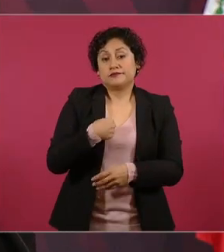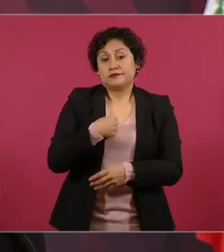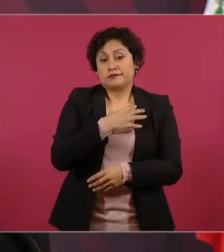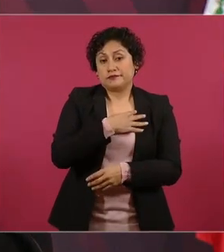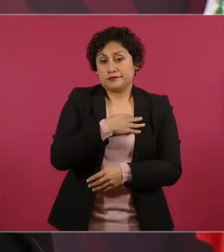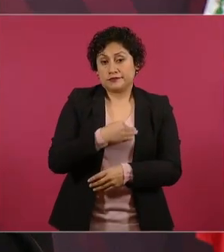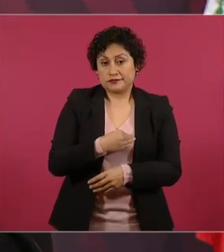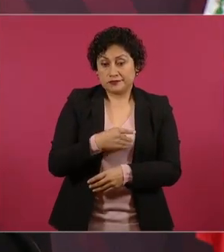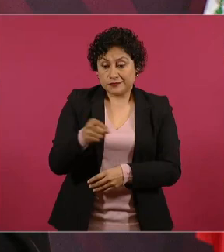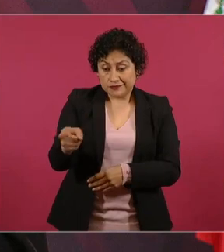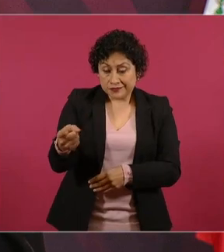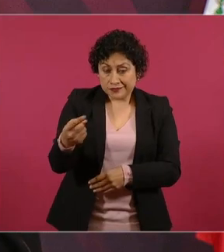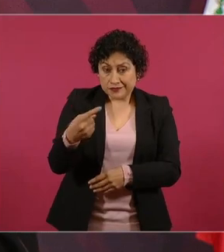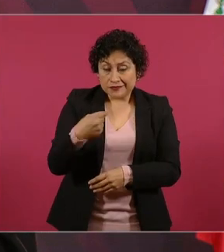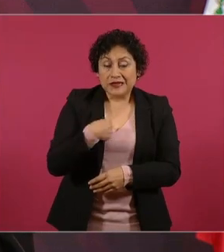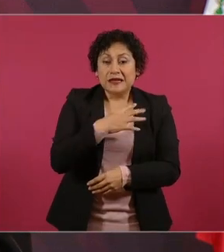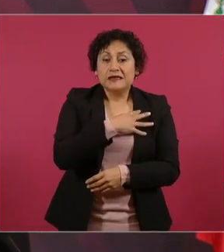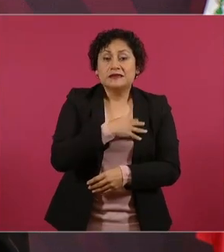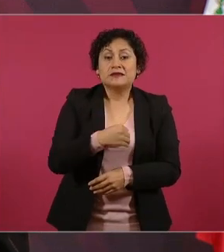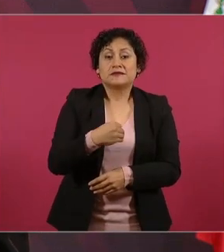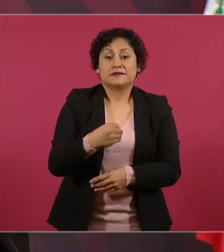igual,